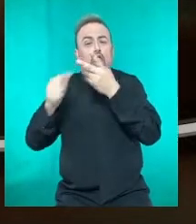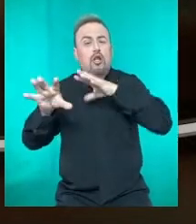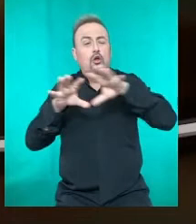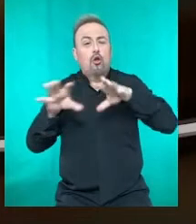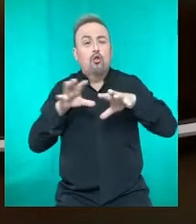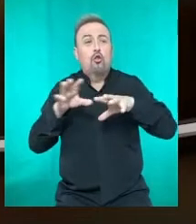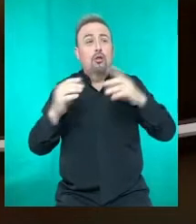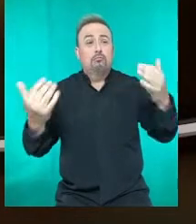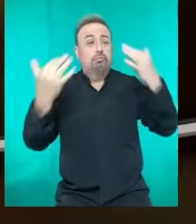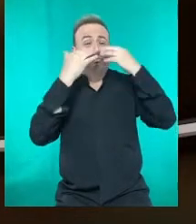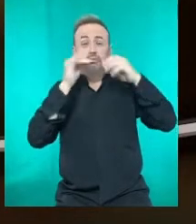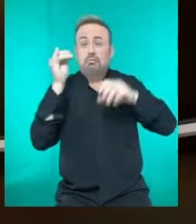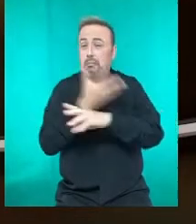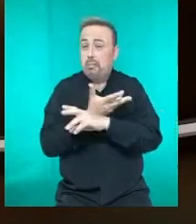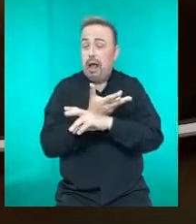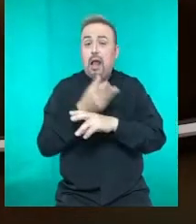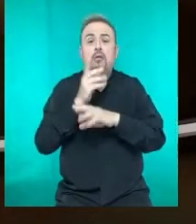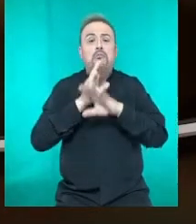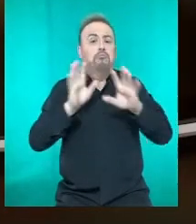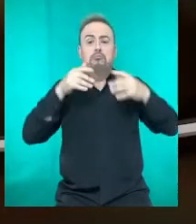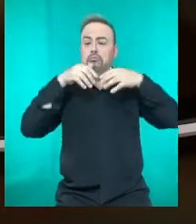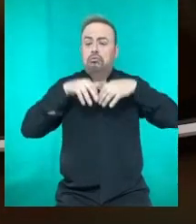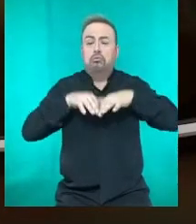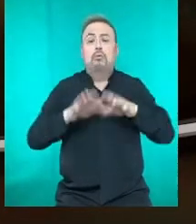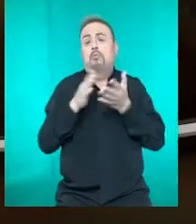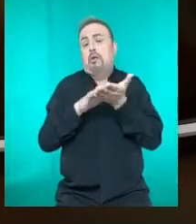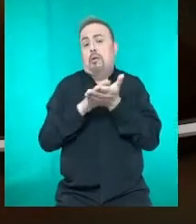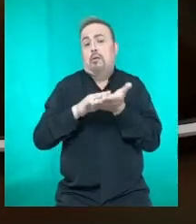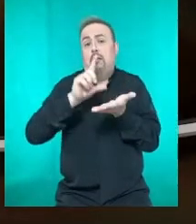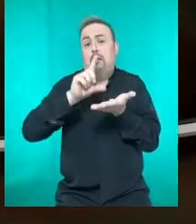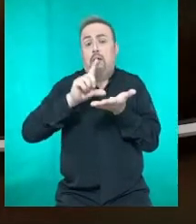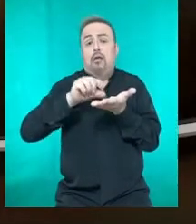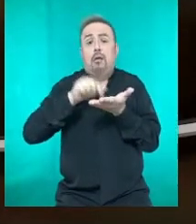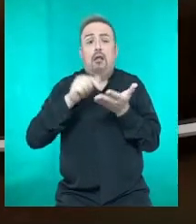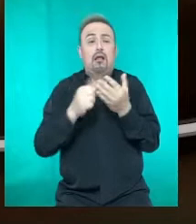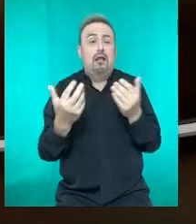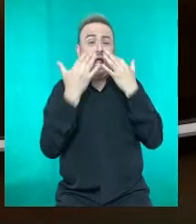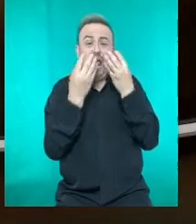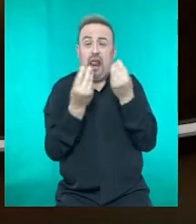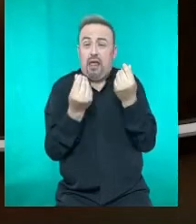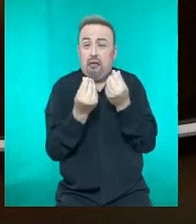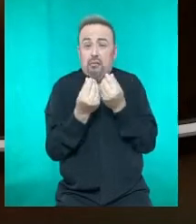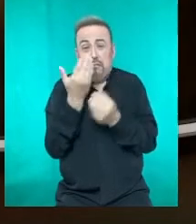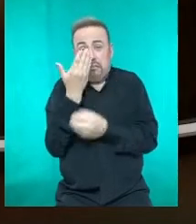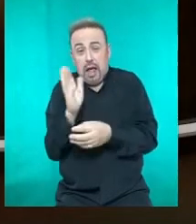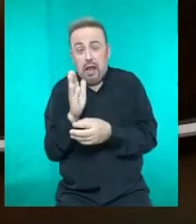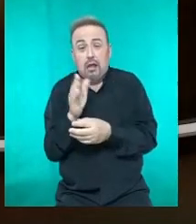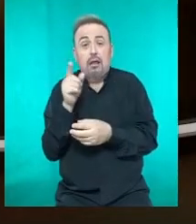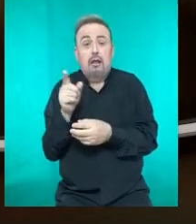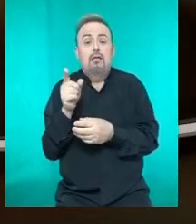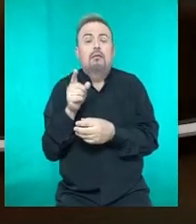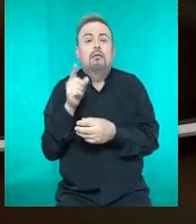el aire. Por lo tanto, supongamos que estamos en una zona donde la calidad del aire no es tan buena y el porcentaje de